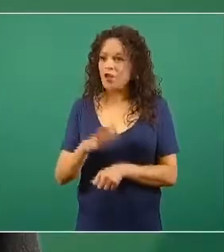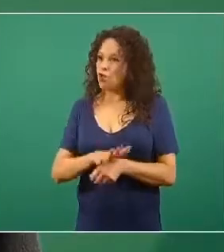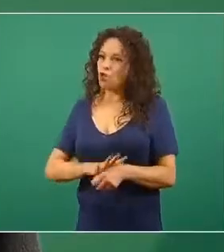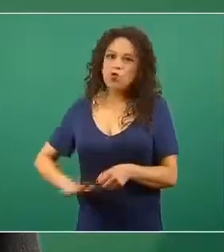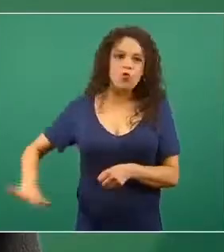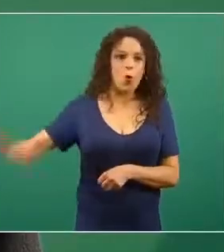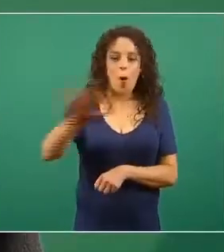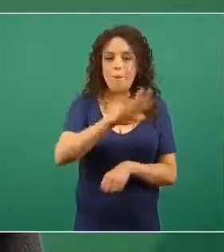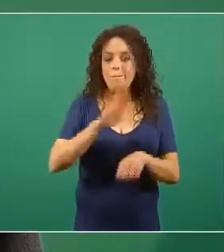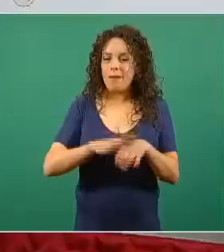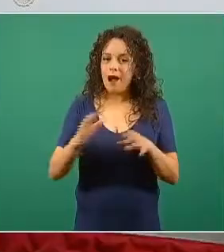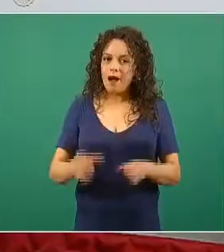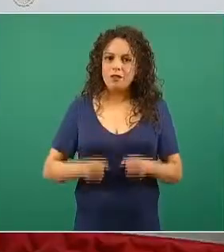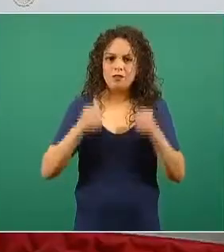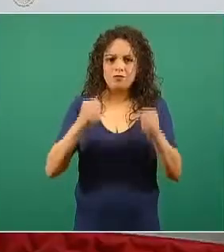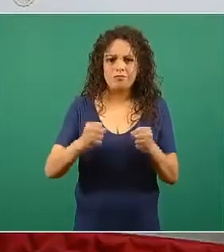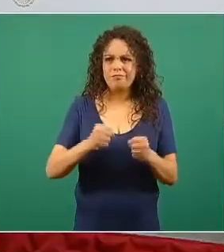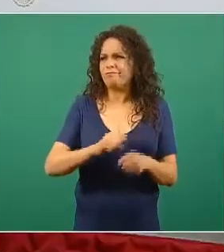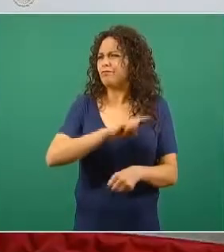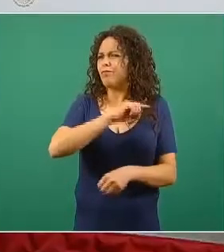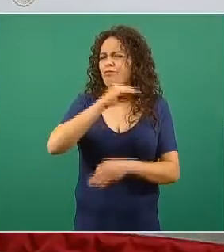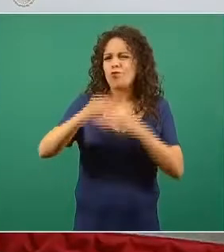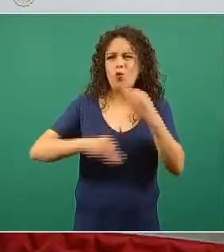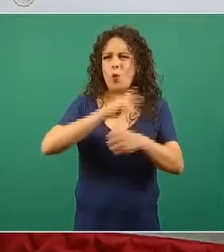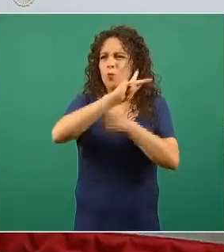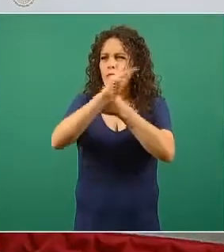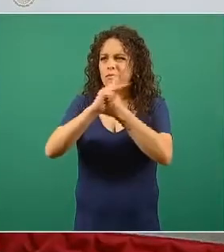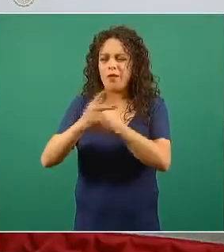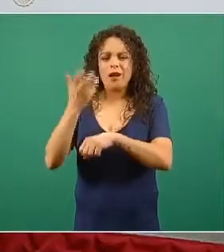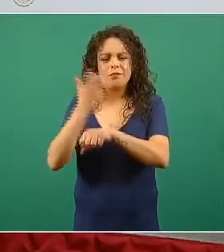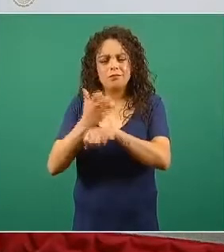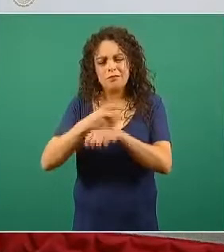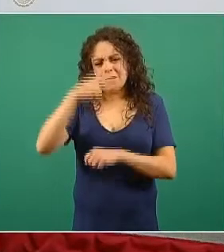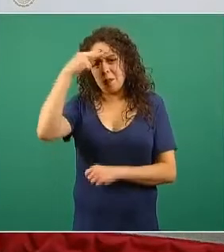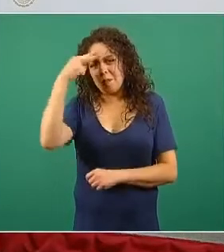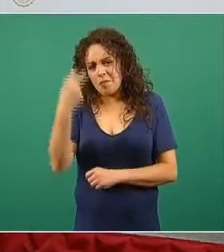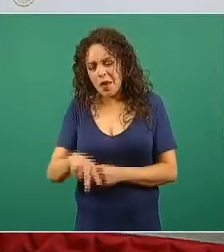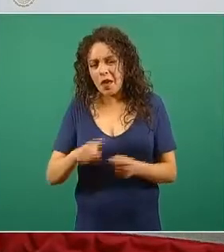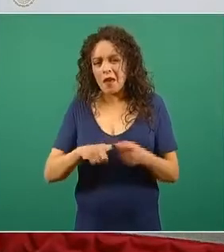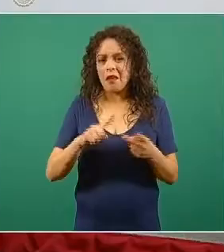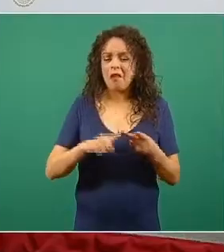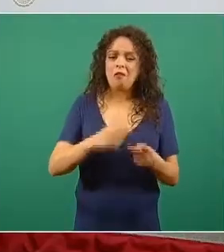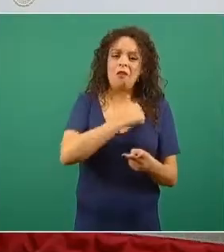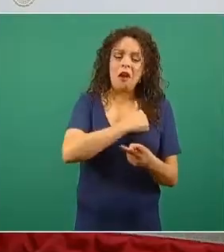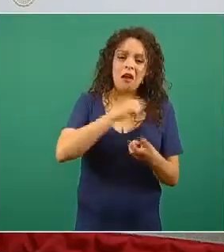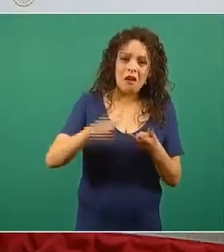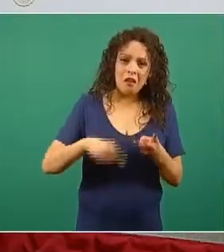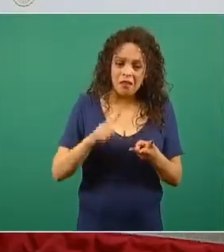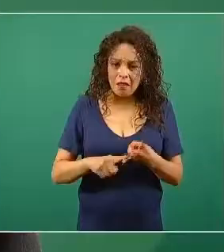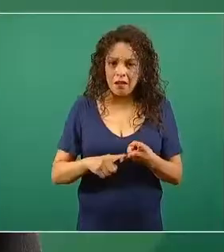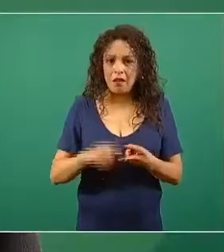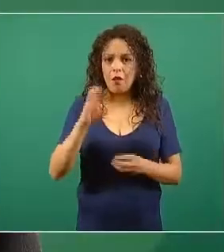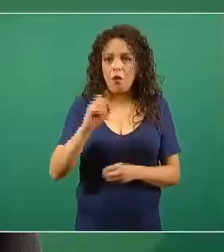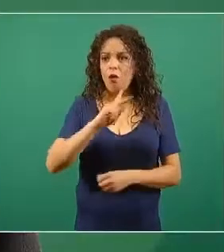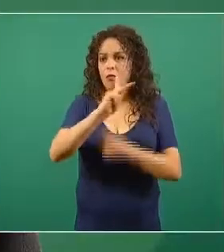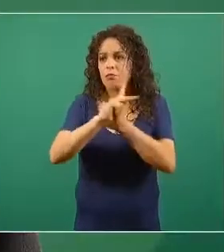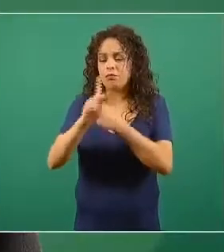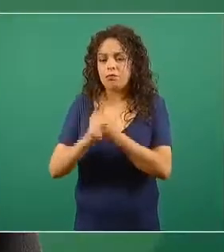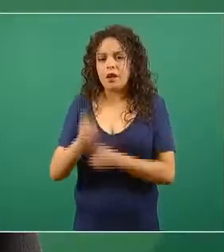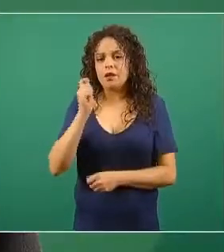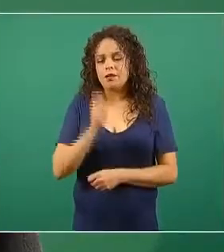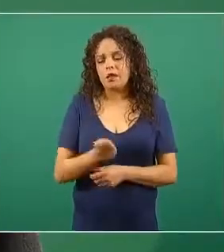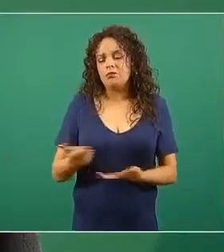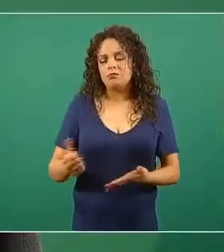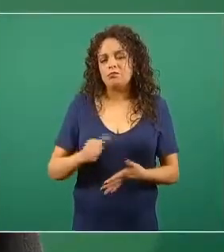colectiva en todos los países, Estados Unidos, México, Canadá y cualquier otro país de Latinoamérica, Europa o